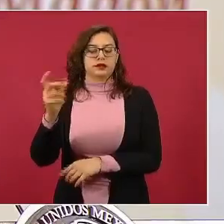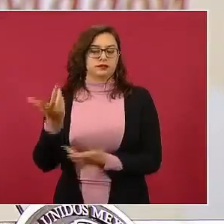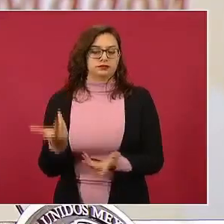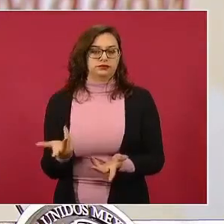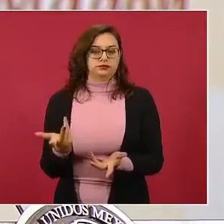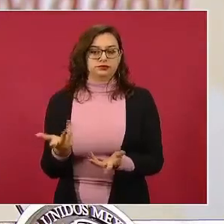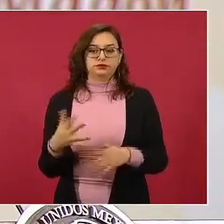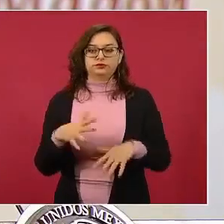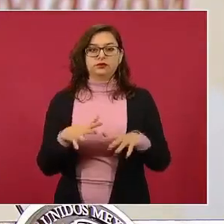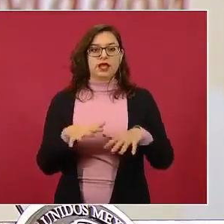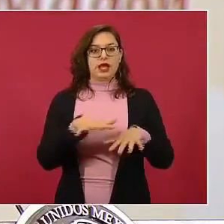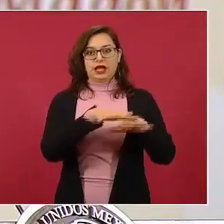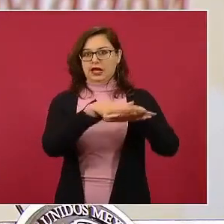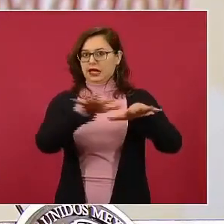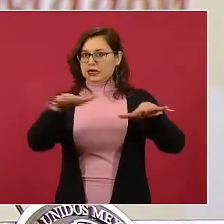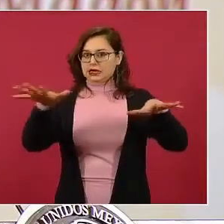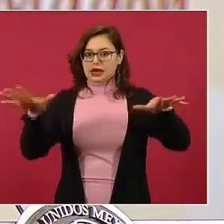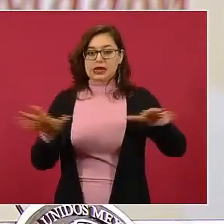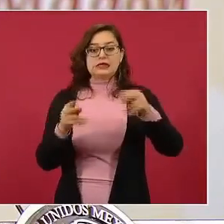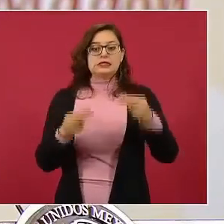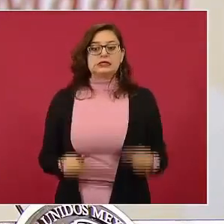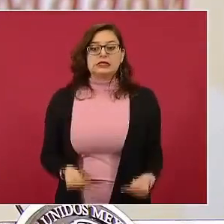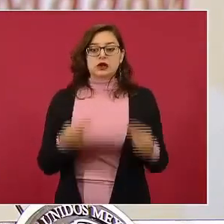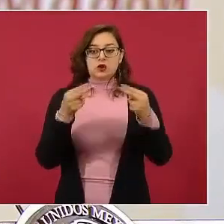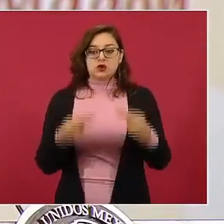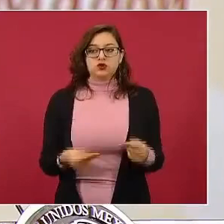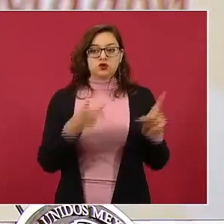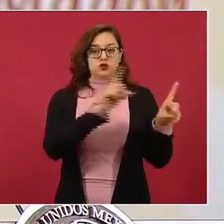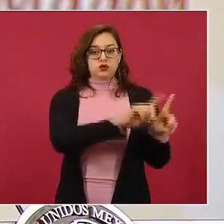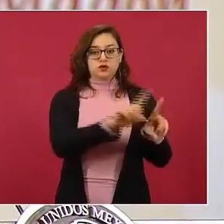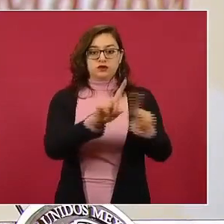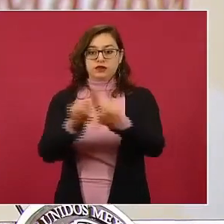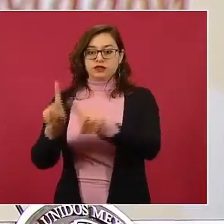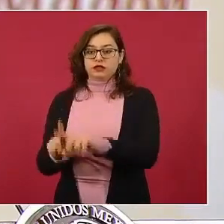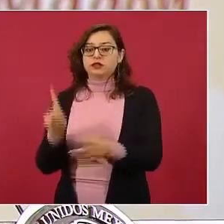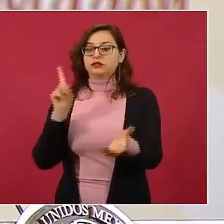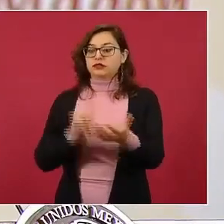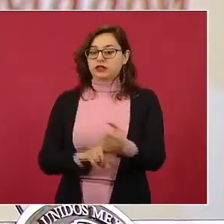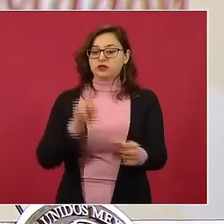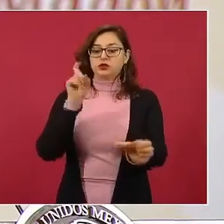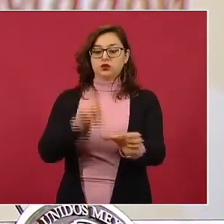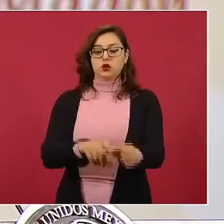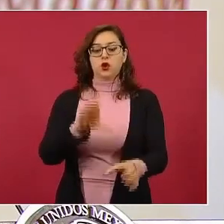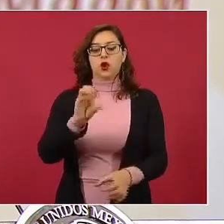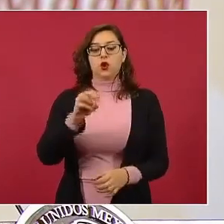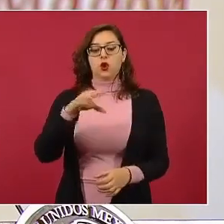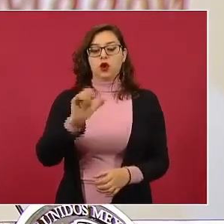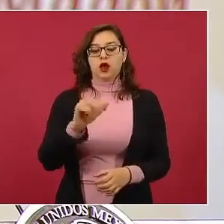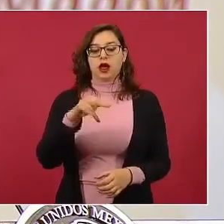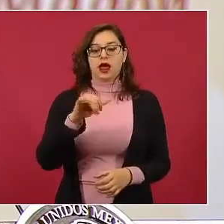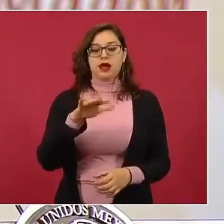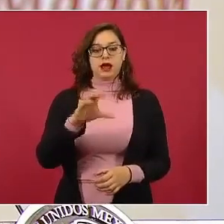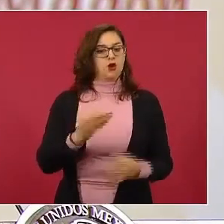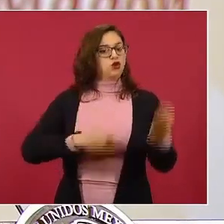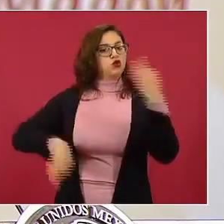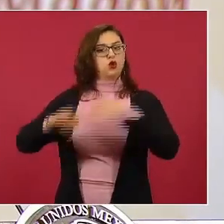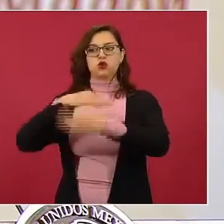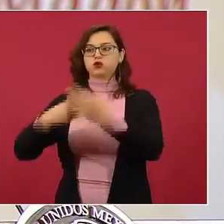los negocios que están integrados en la Concanaco también pagan 3 pesos con 30